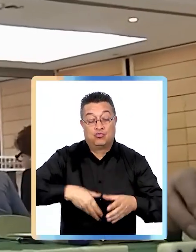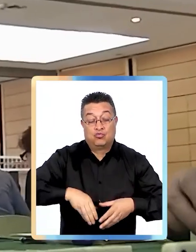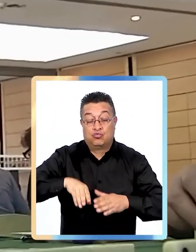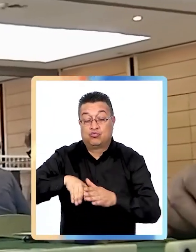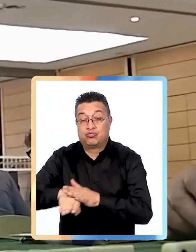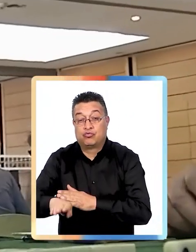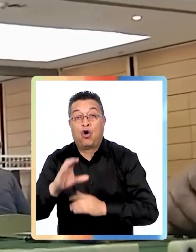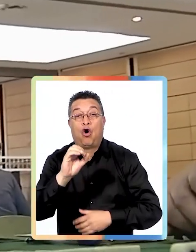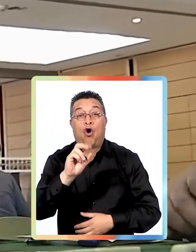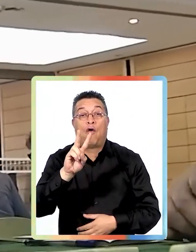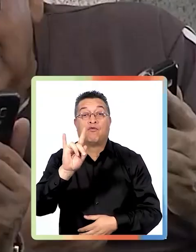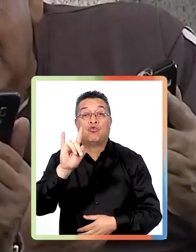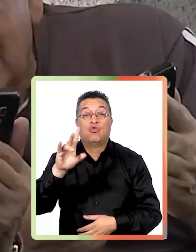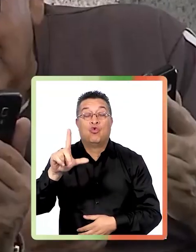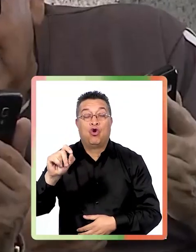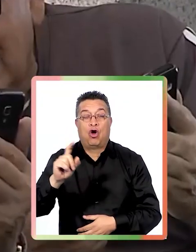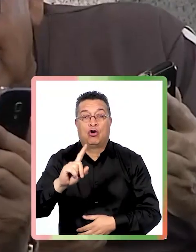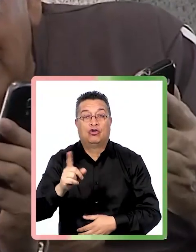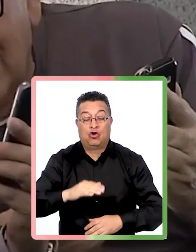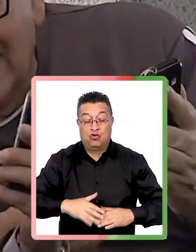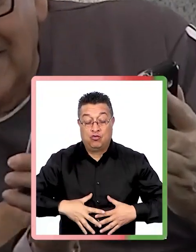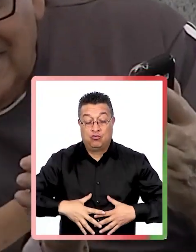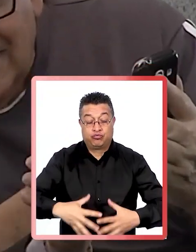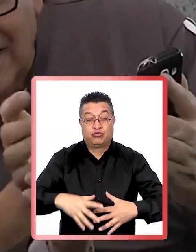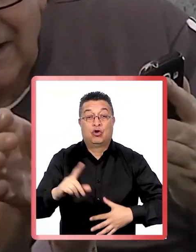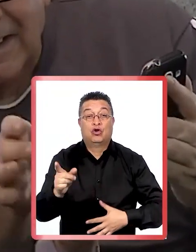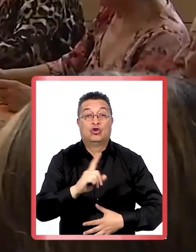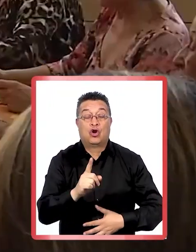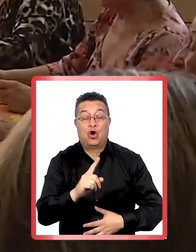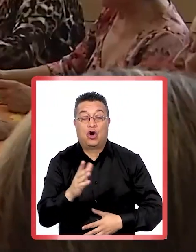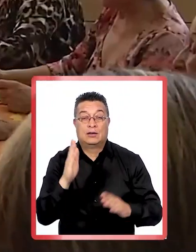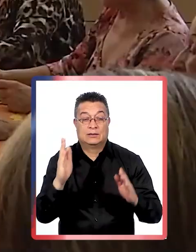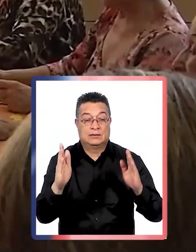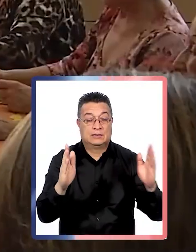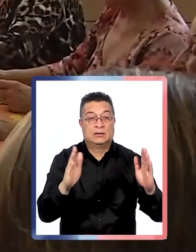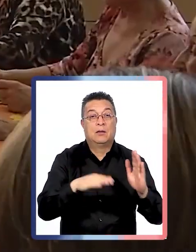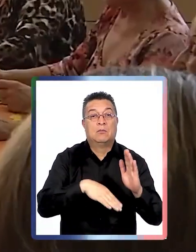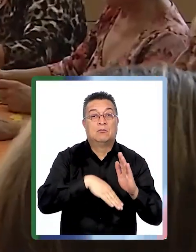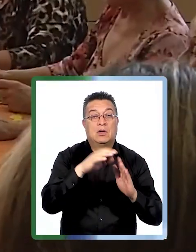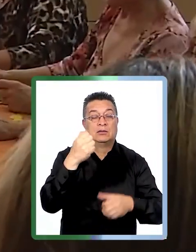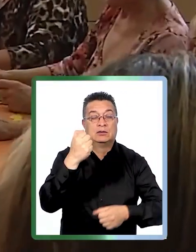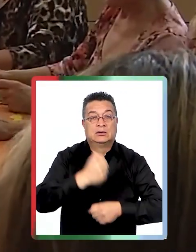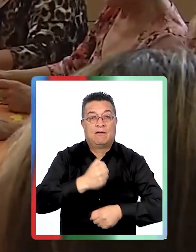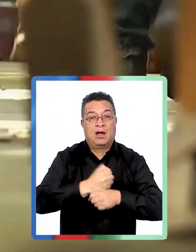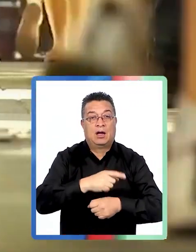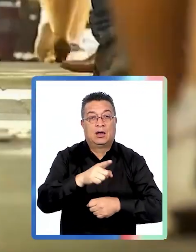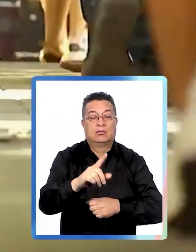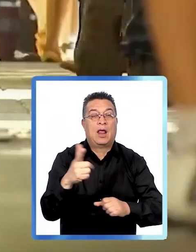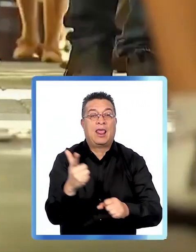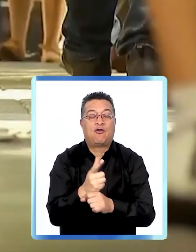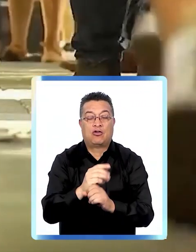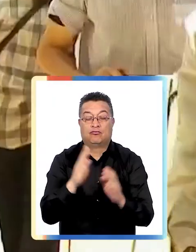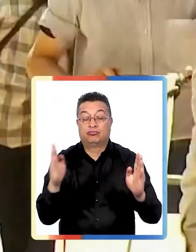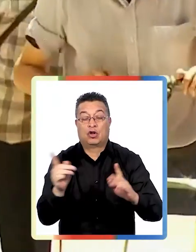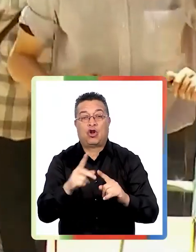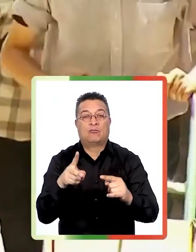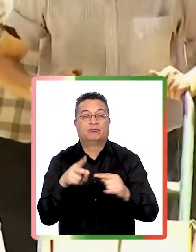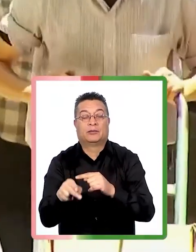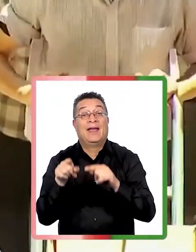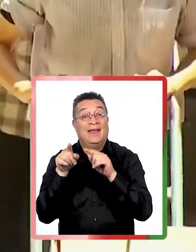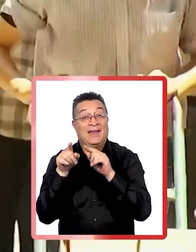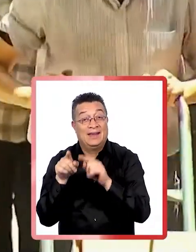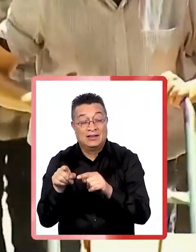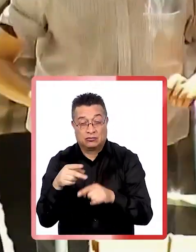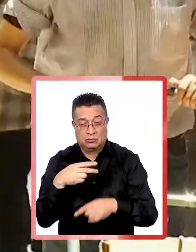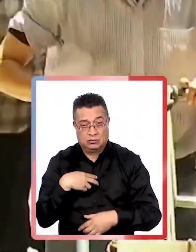óvulos para que no se embarazaran en las edades en que teóricamente eran más productivas desde el punto de vista laboral. Eso